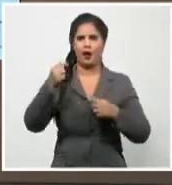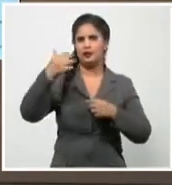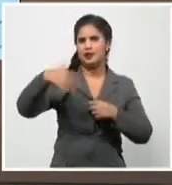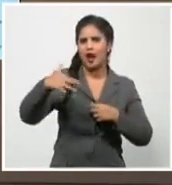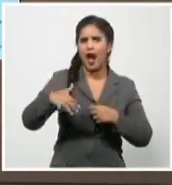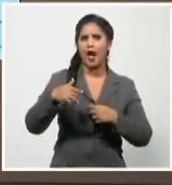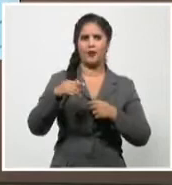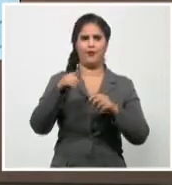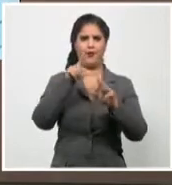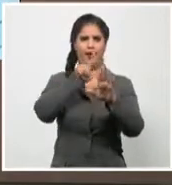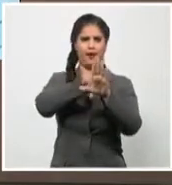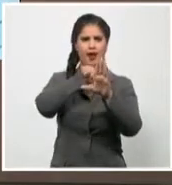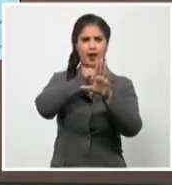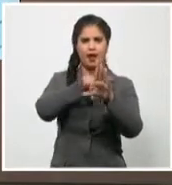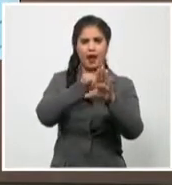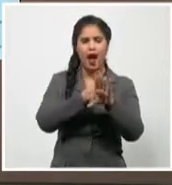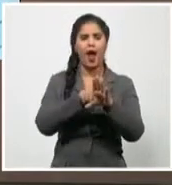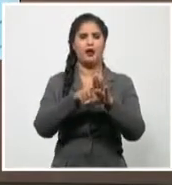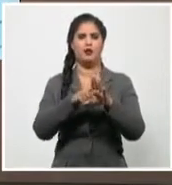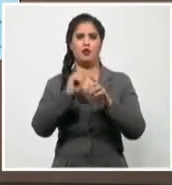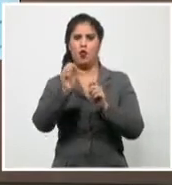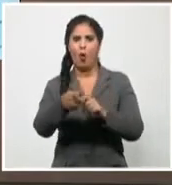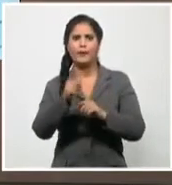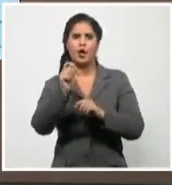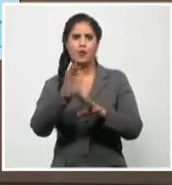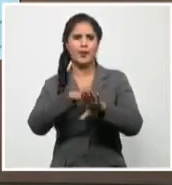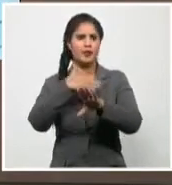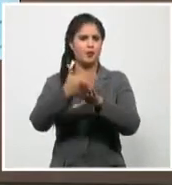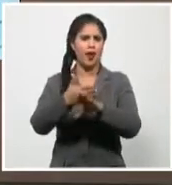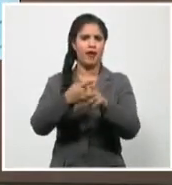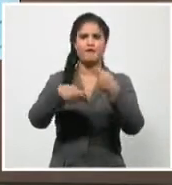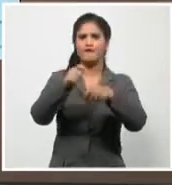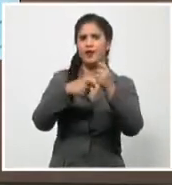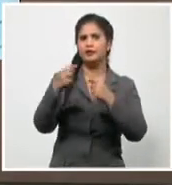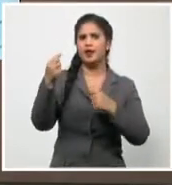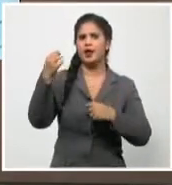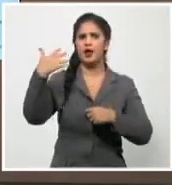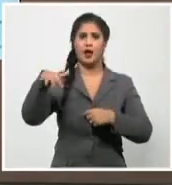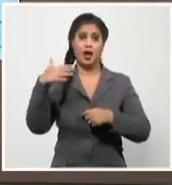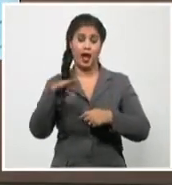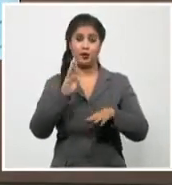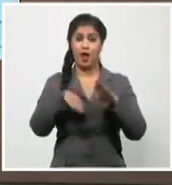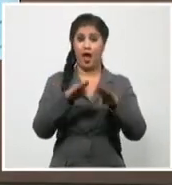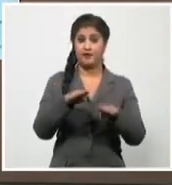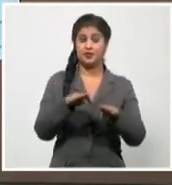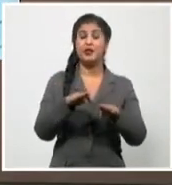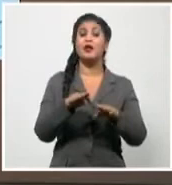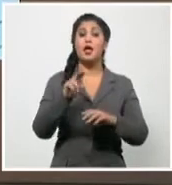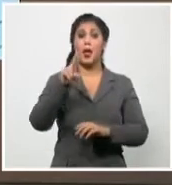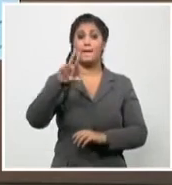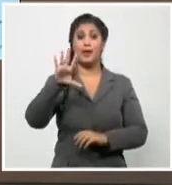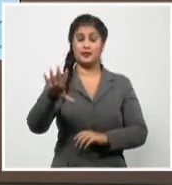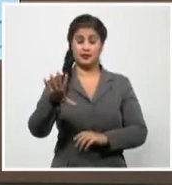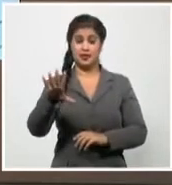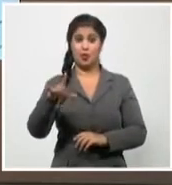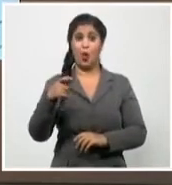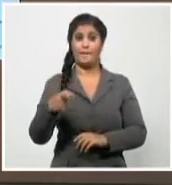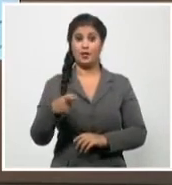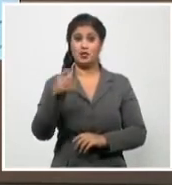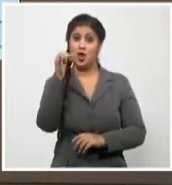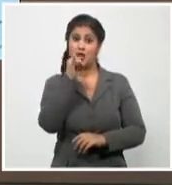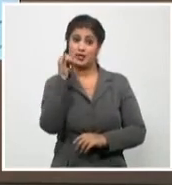desabastecimiento ayer se dijo en la mesa redonda que hay quiénes revenden a 25 pesos el cigarro que el estado vende a 10